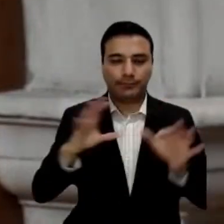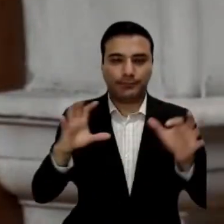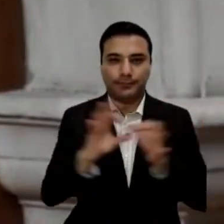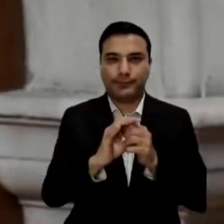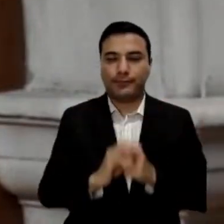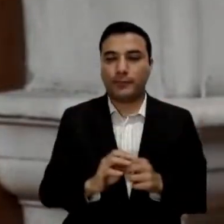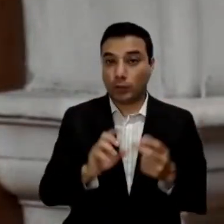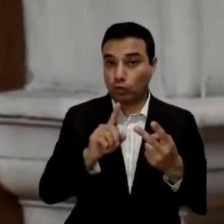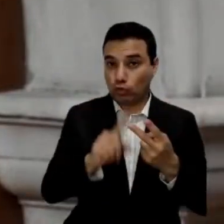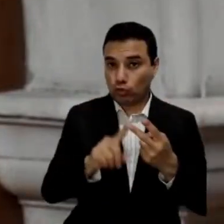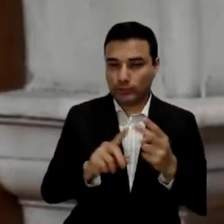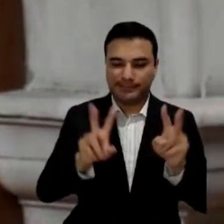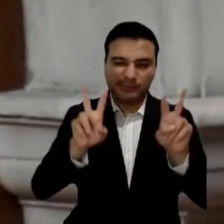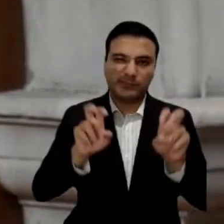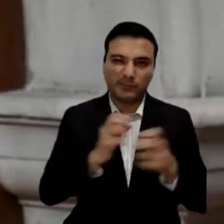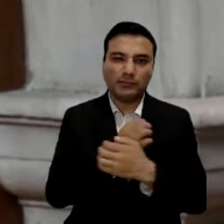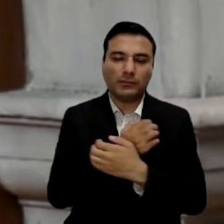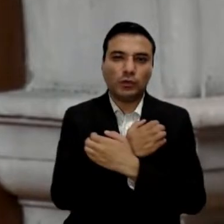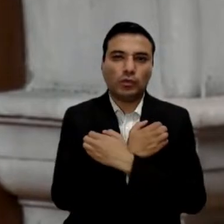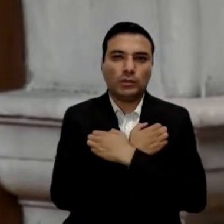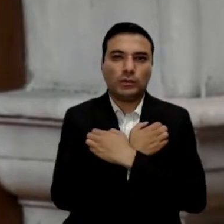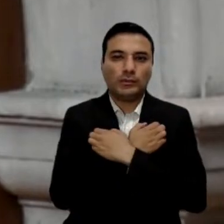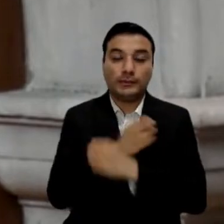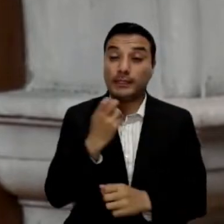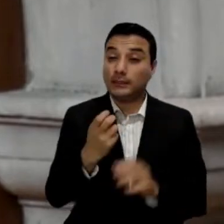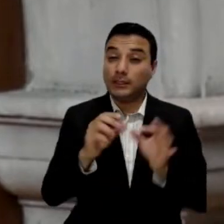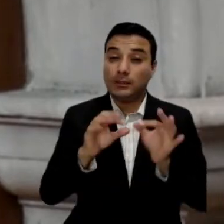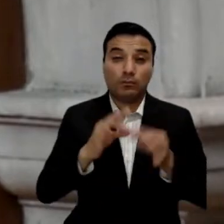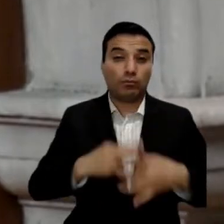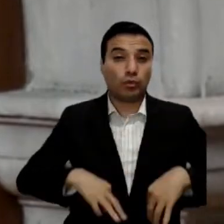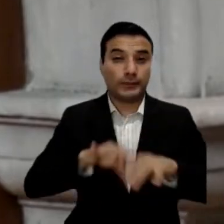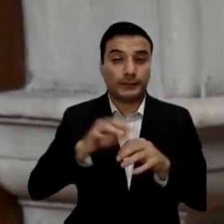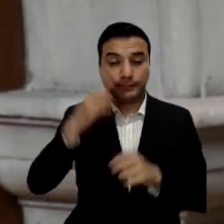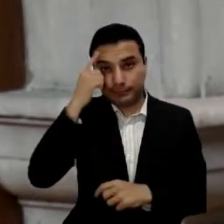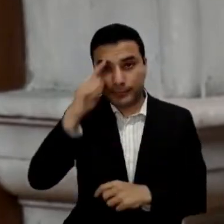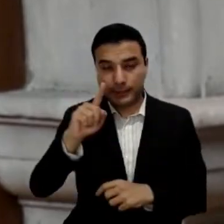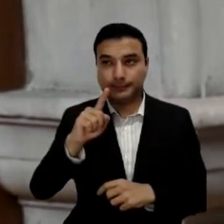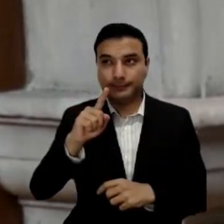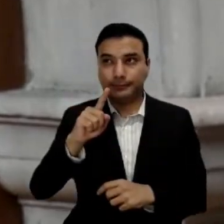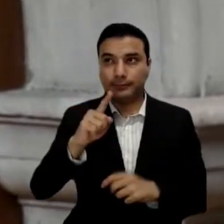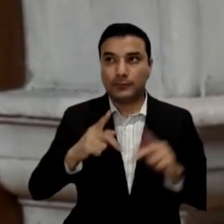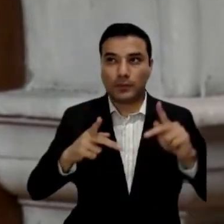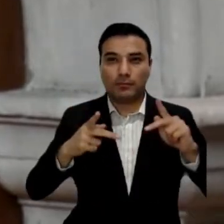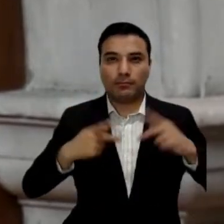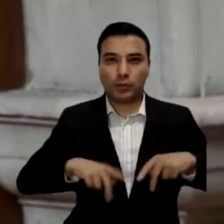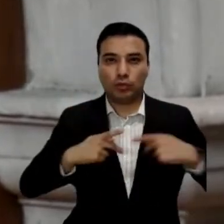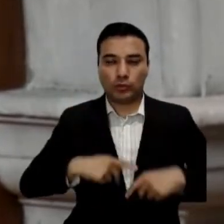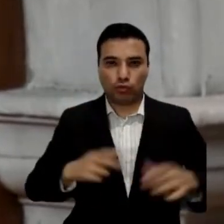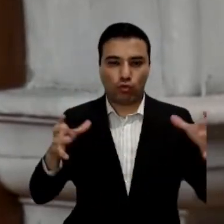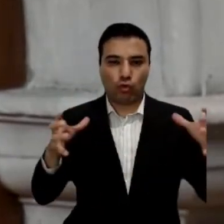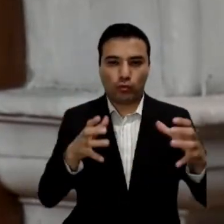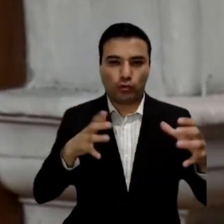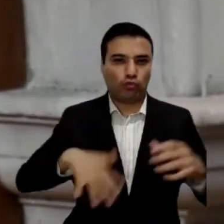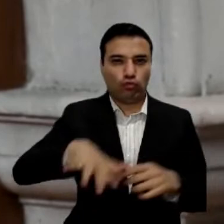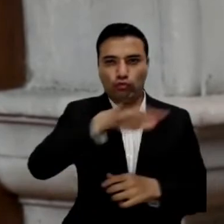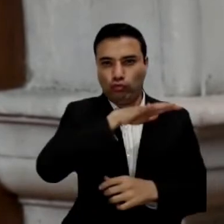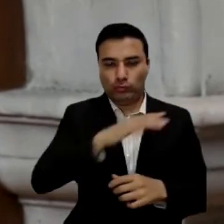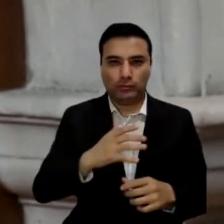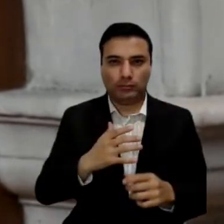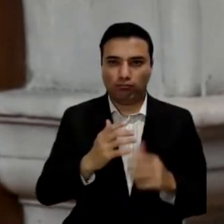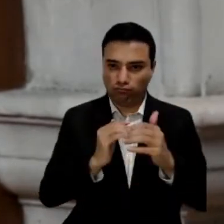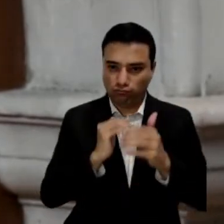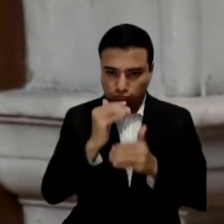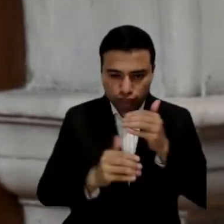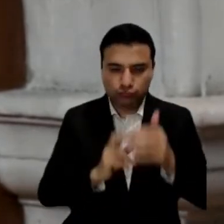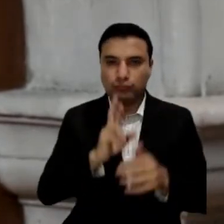lugar, la educación, como pilar fundamental para el desarrollo de una sociedad y del bienestar de la ciudadanía.